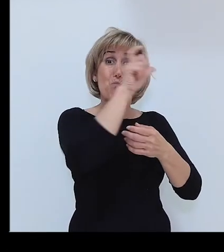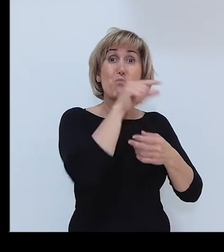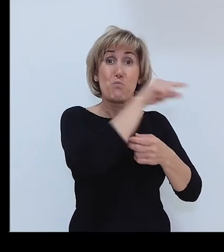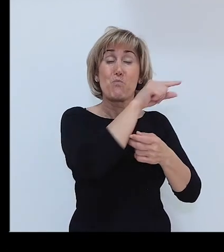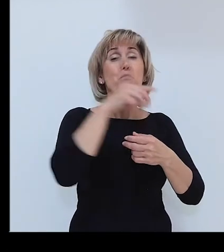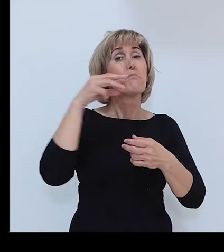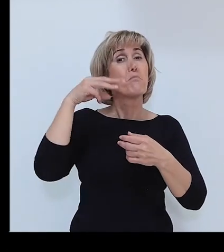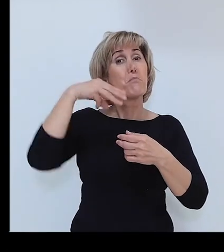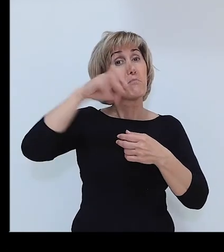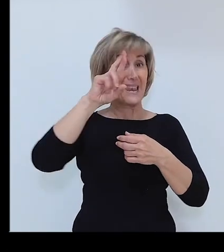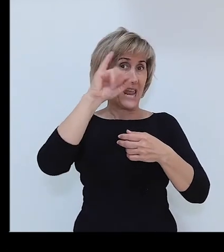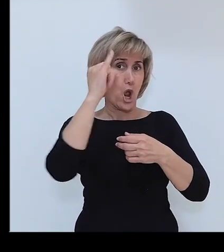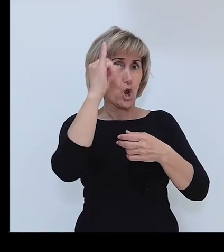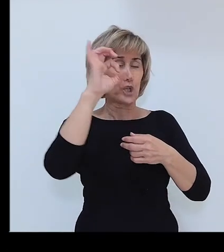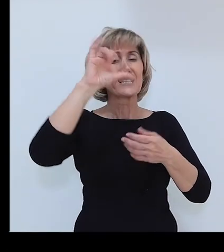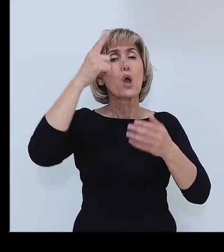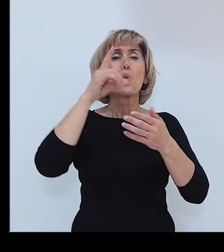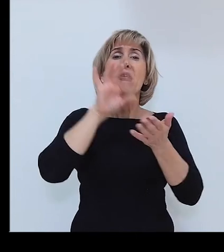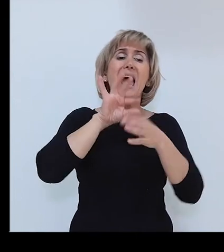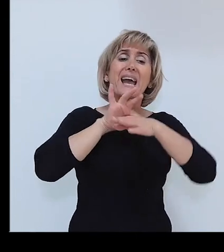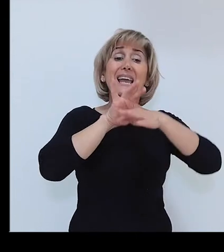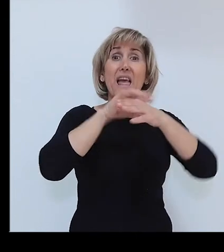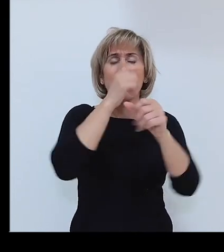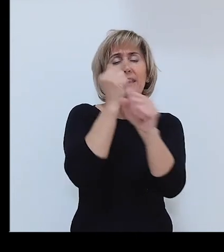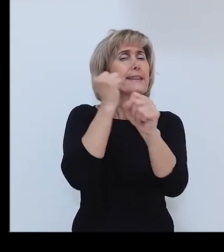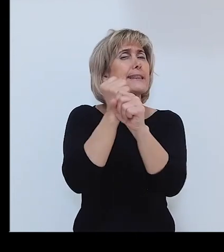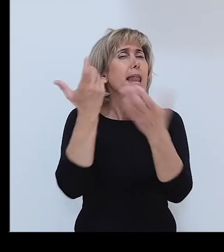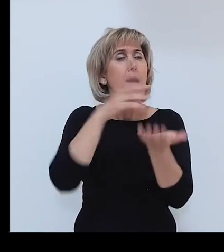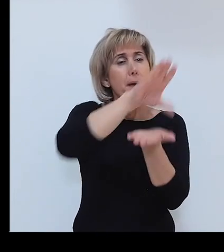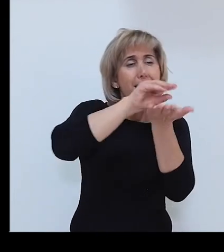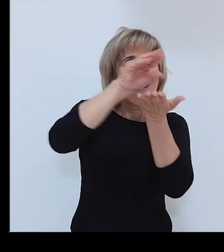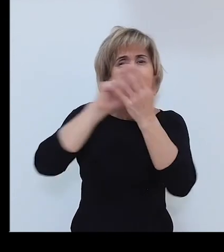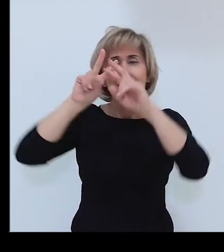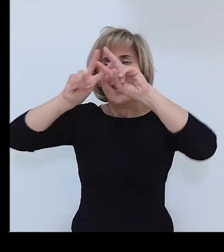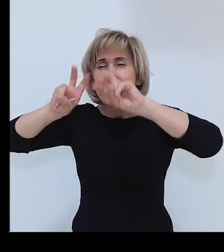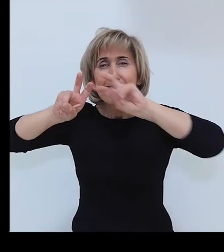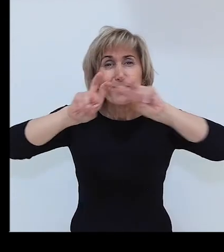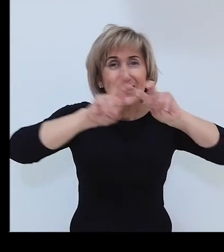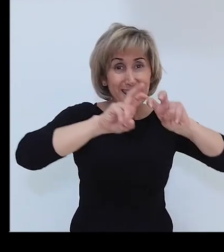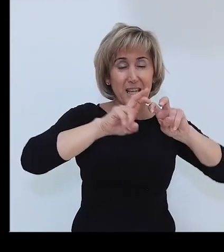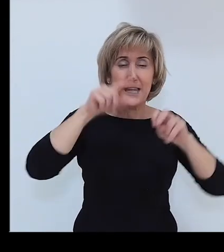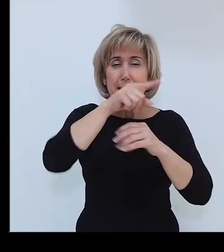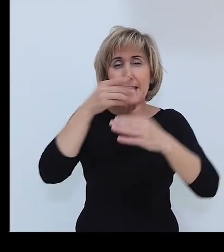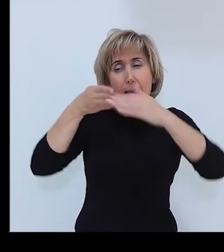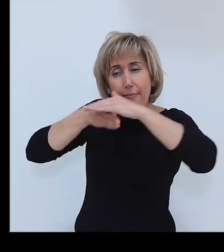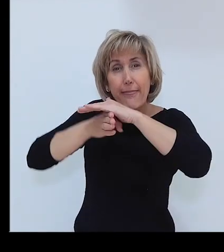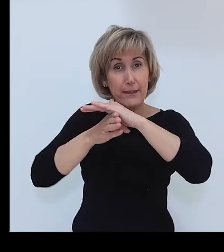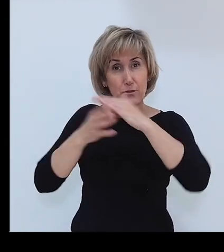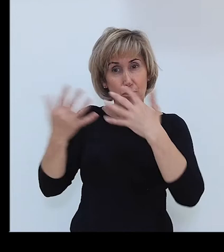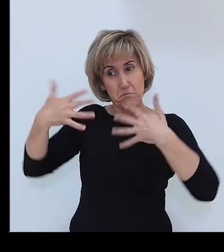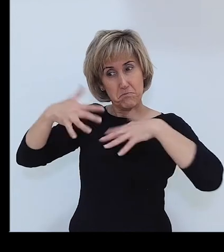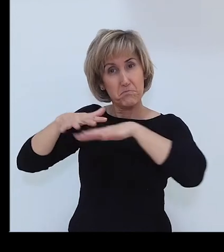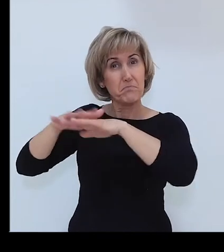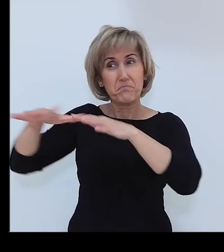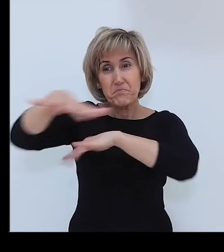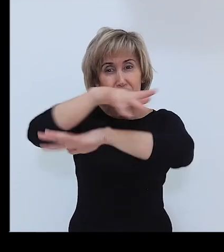hizo en su obra How to Observe, que ha mencionado María José Mora Guzmán, que fue que realmente es una guía de trabajo de campo,